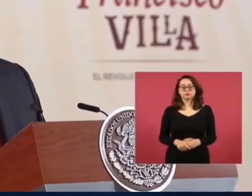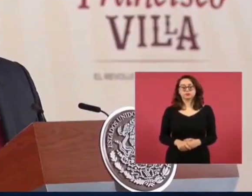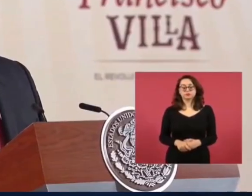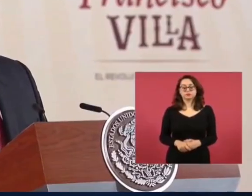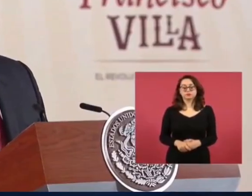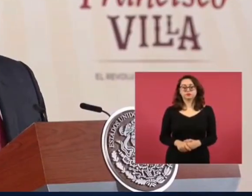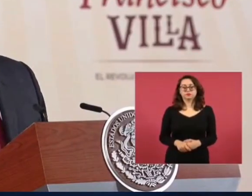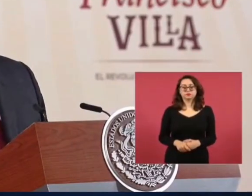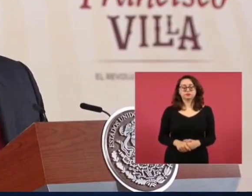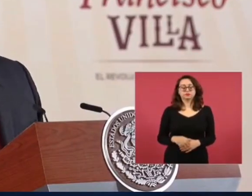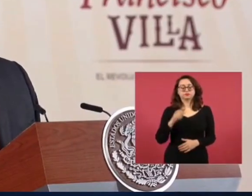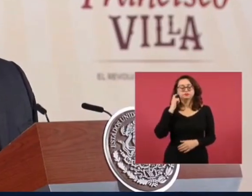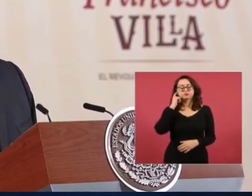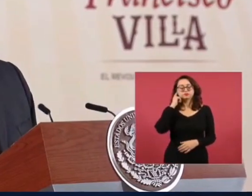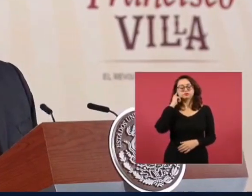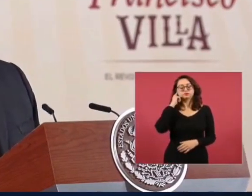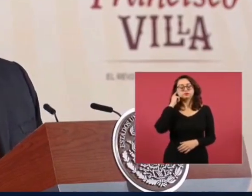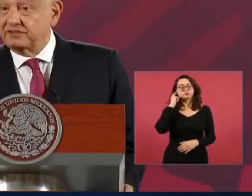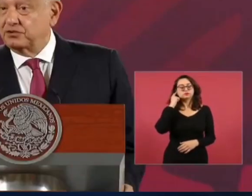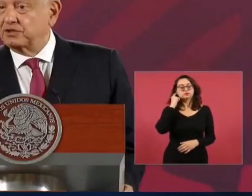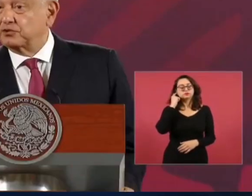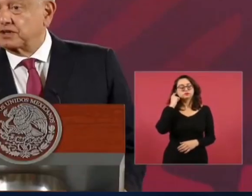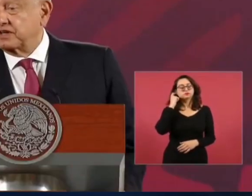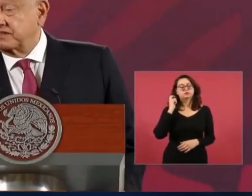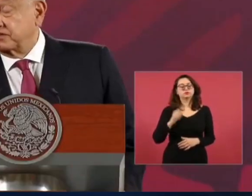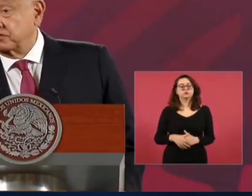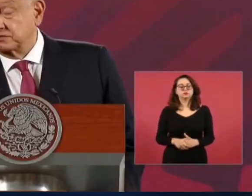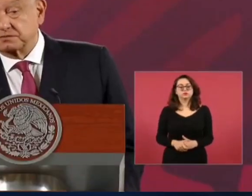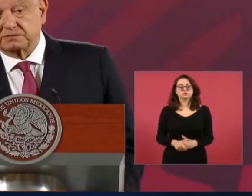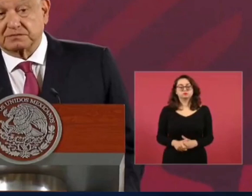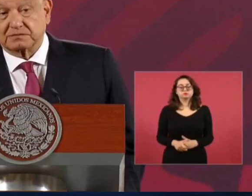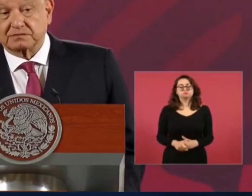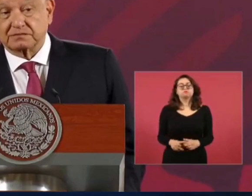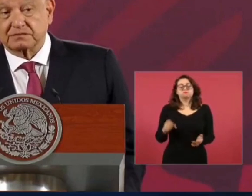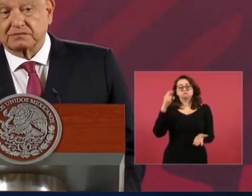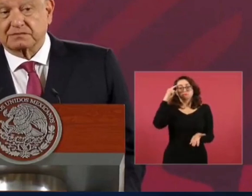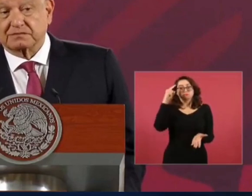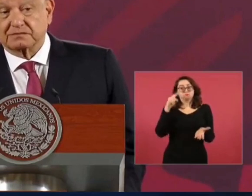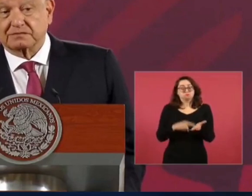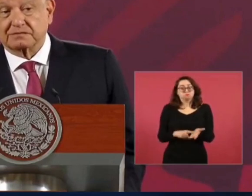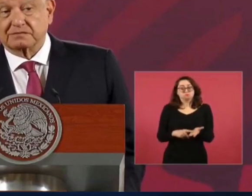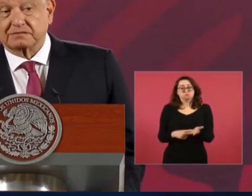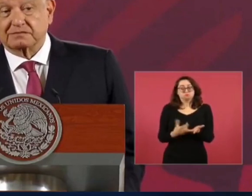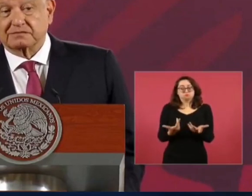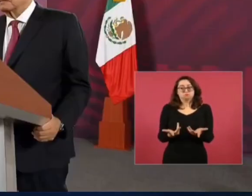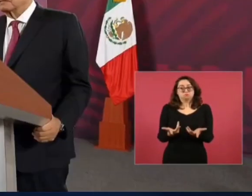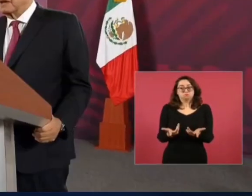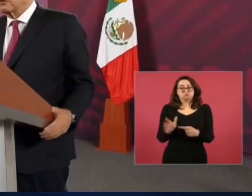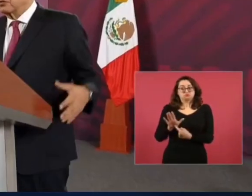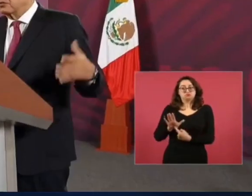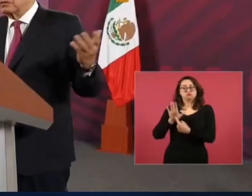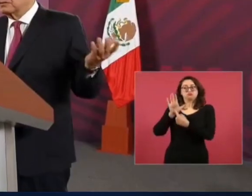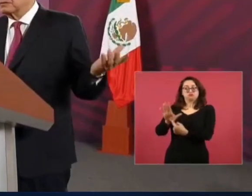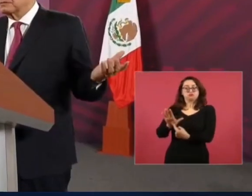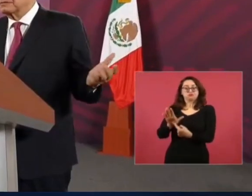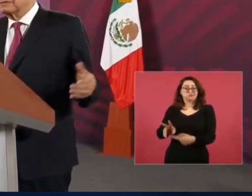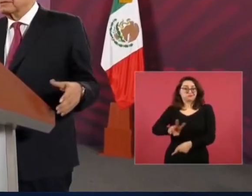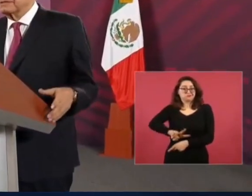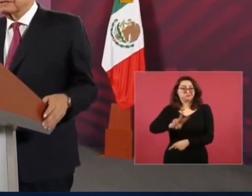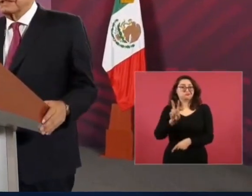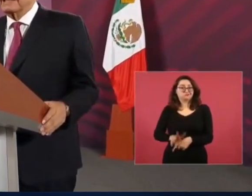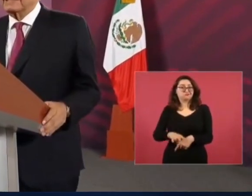ejercicio democrático, algo